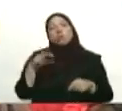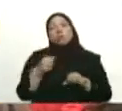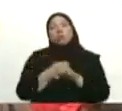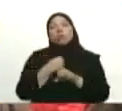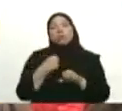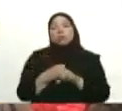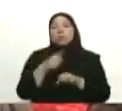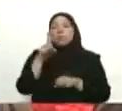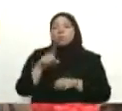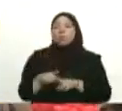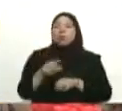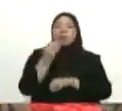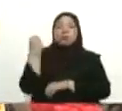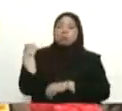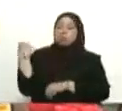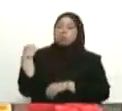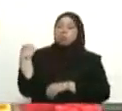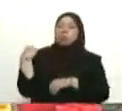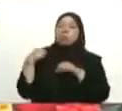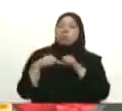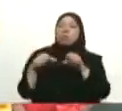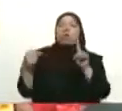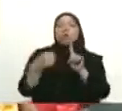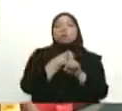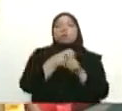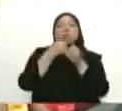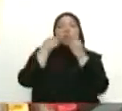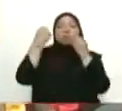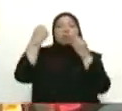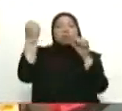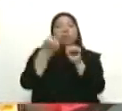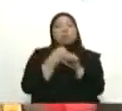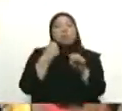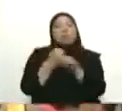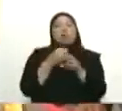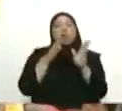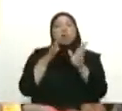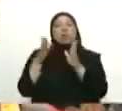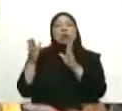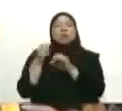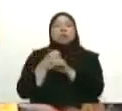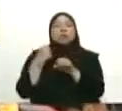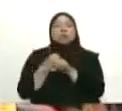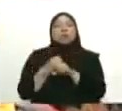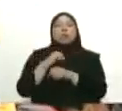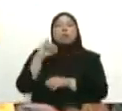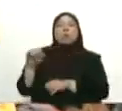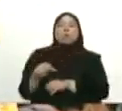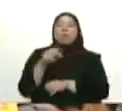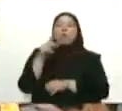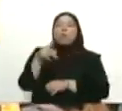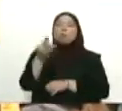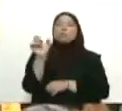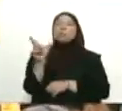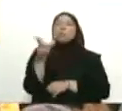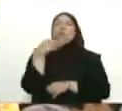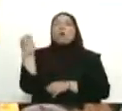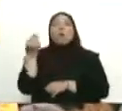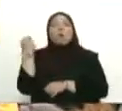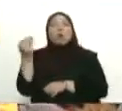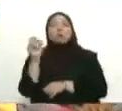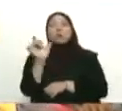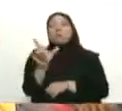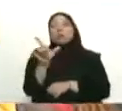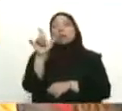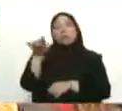y a pedirle que sigamos luchando sigamos organizándonos la JP sube aquí veo compañero de la